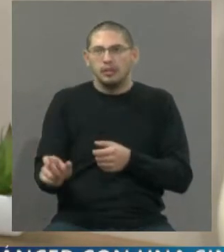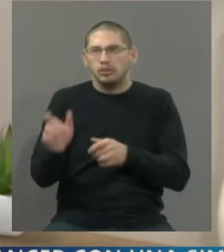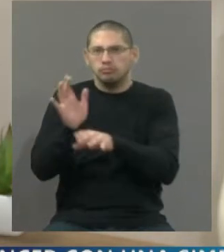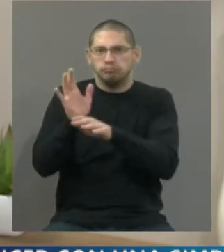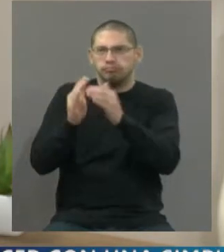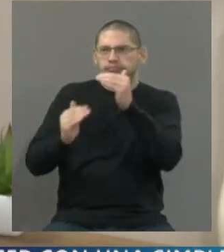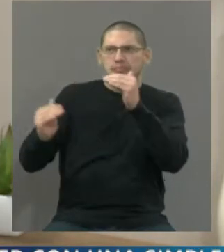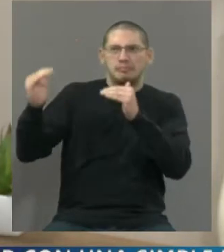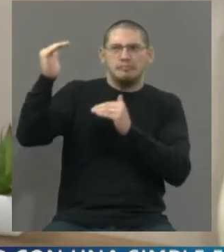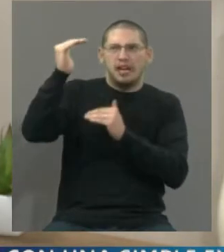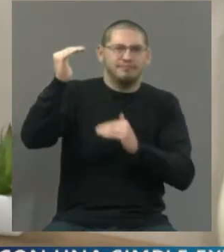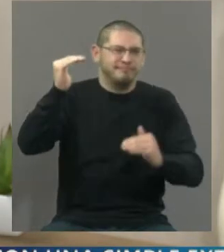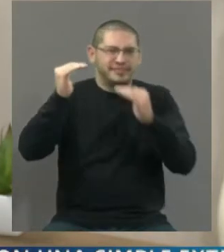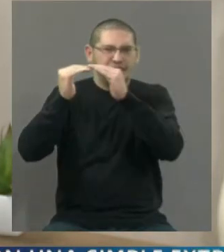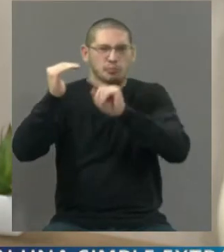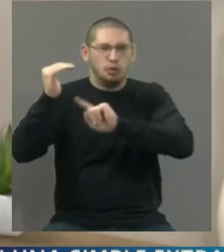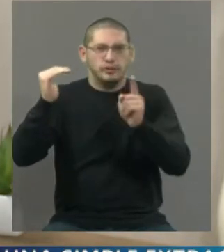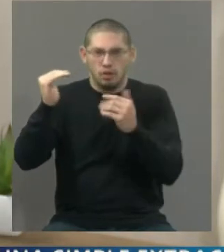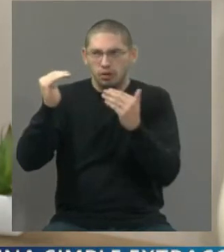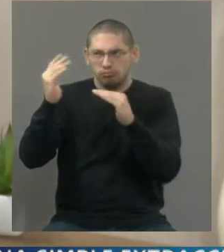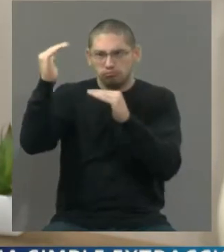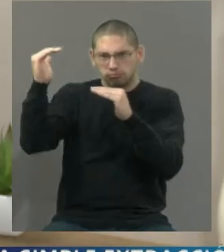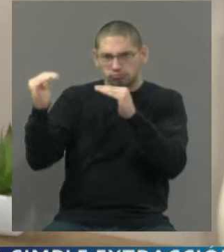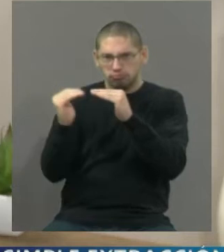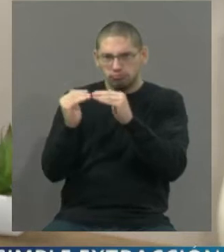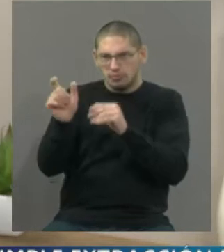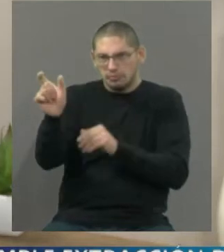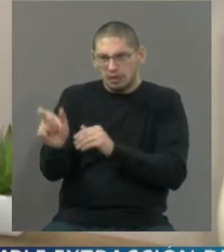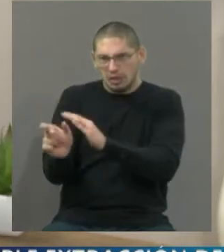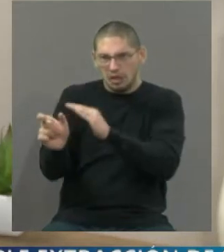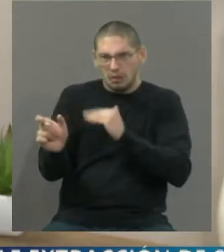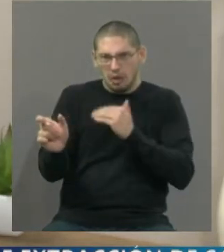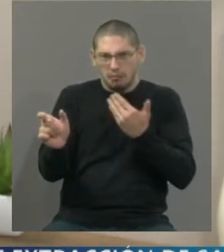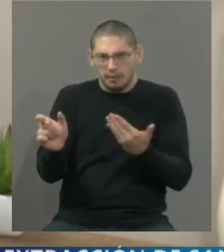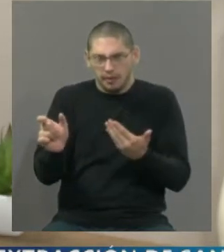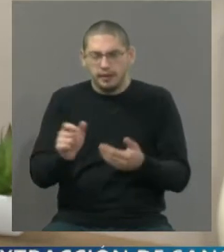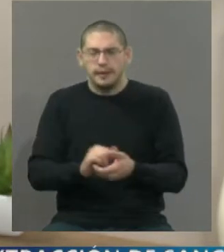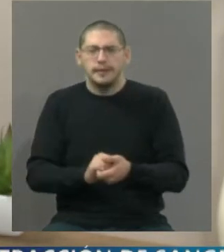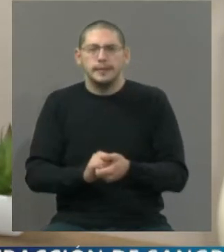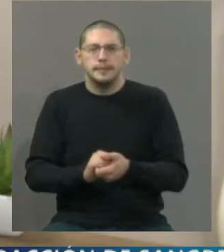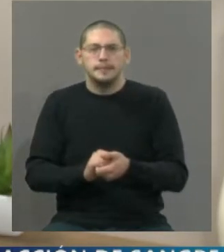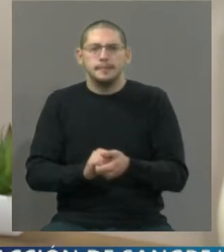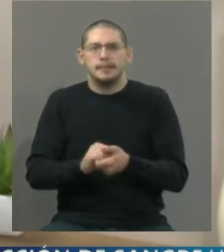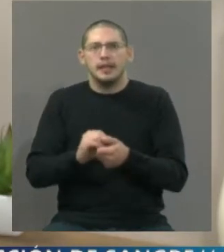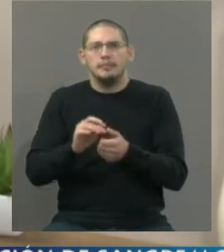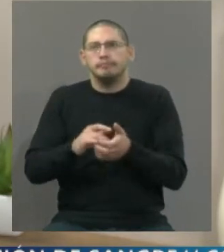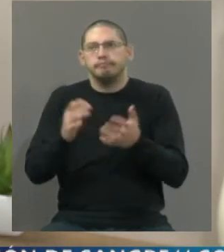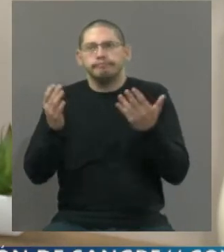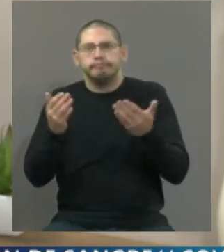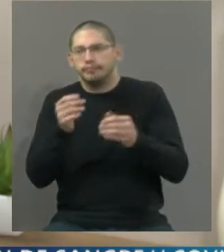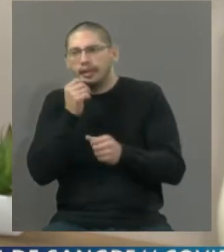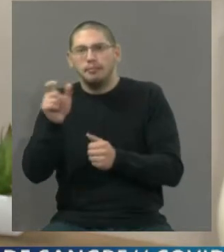de lado por ahí, que incluso daba la sensación, y de hecho era una realidad, de que había temas de los cuales no se tocaba de ese